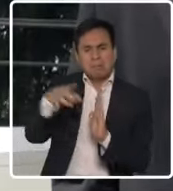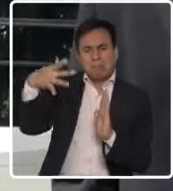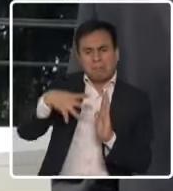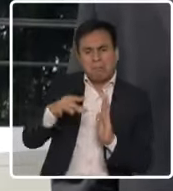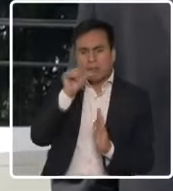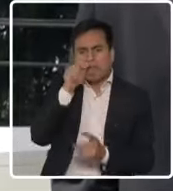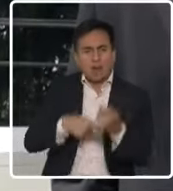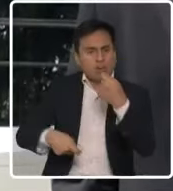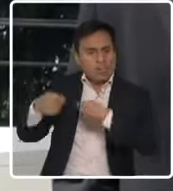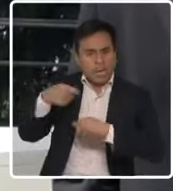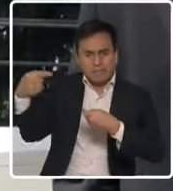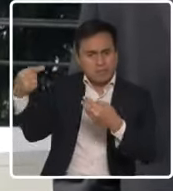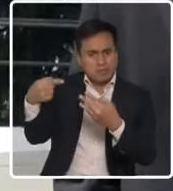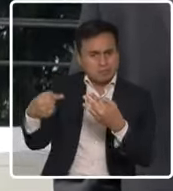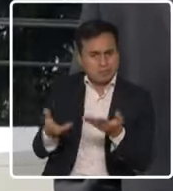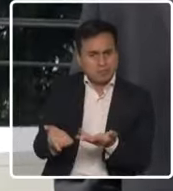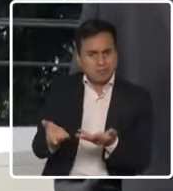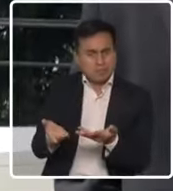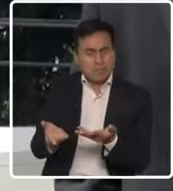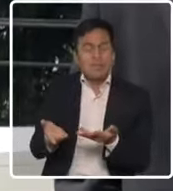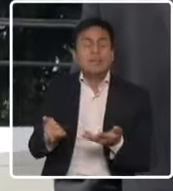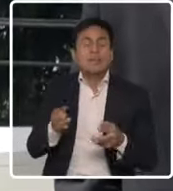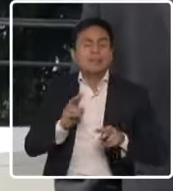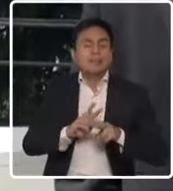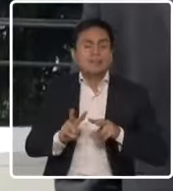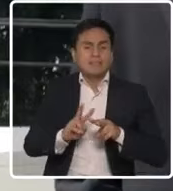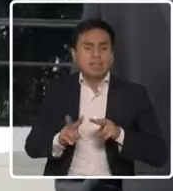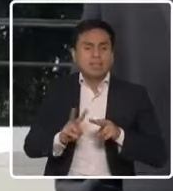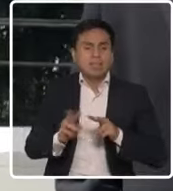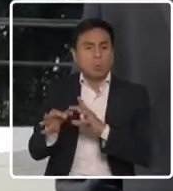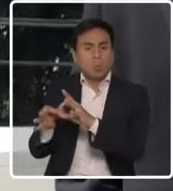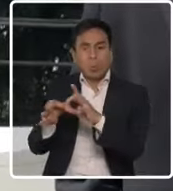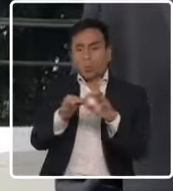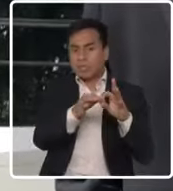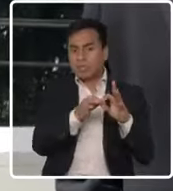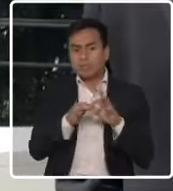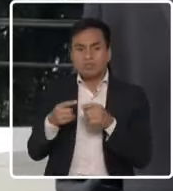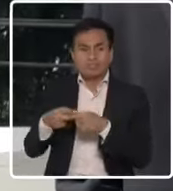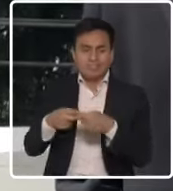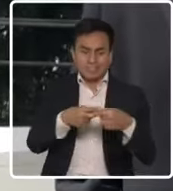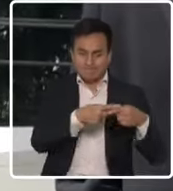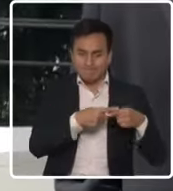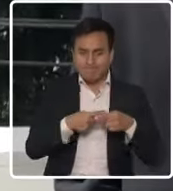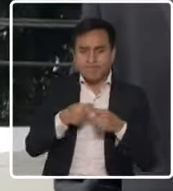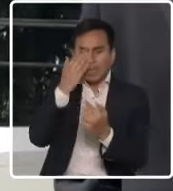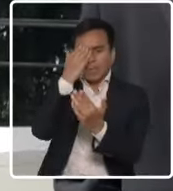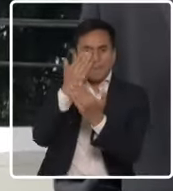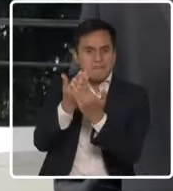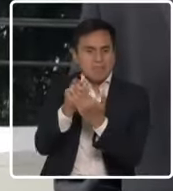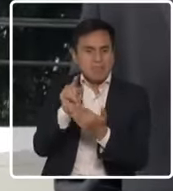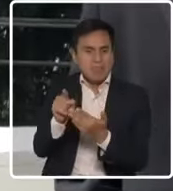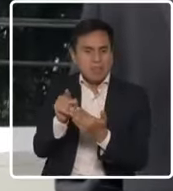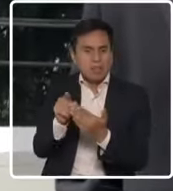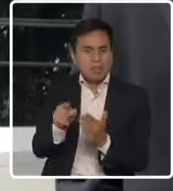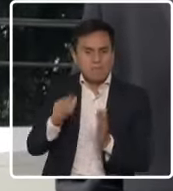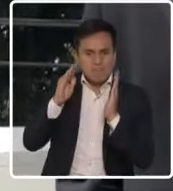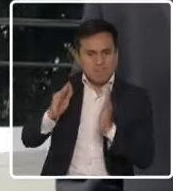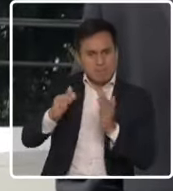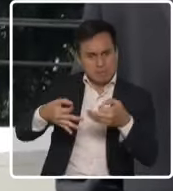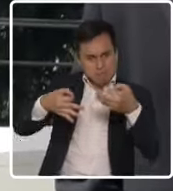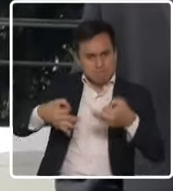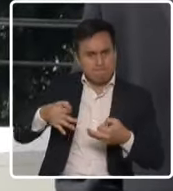al narcotráfico, lo que tenemos que hacer es unirnos como sociedad, enfrentarlo con una mano